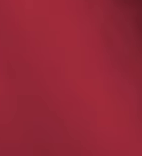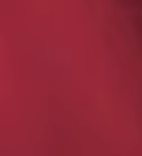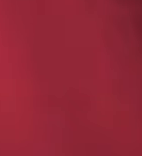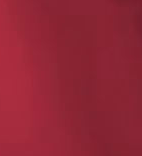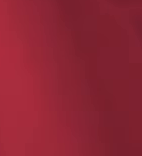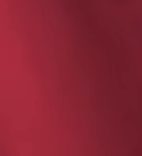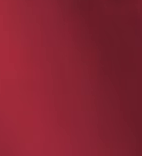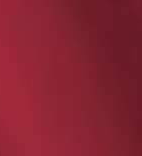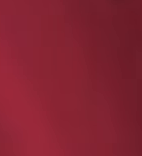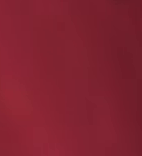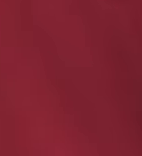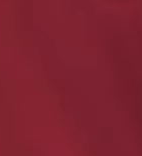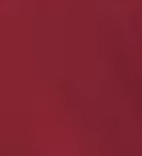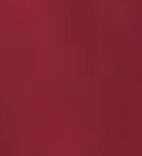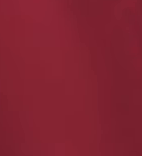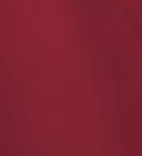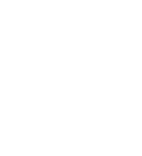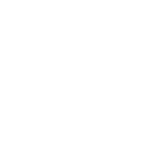Gobierno de México.